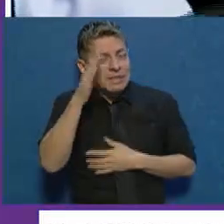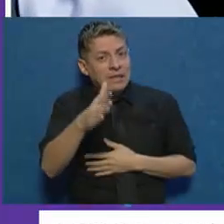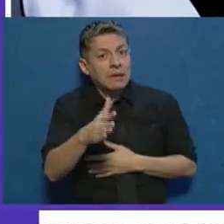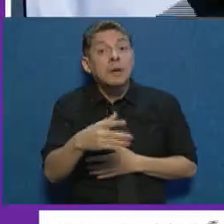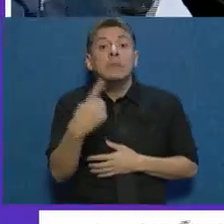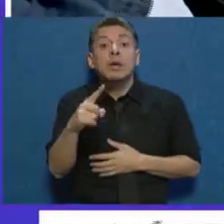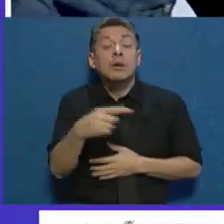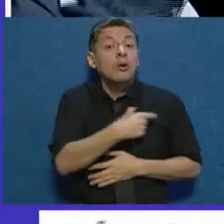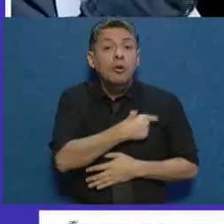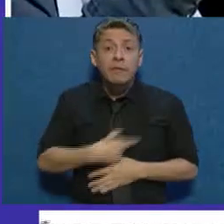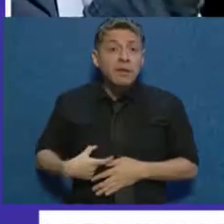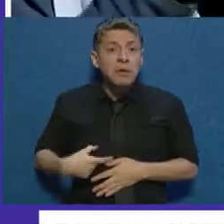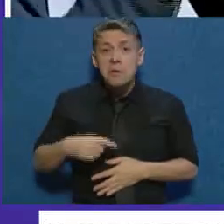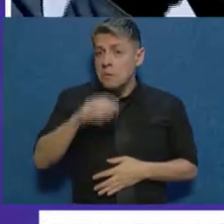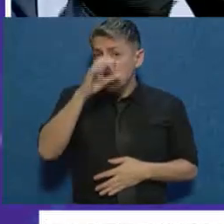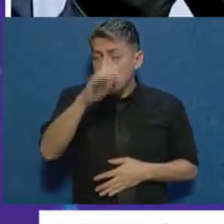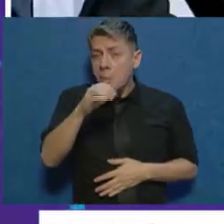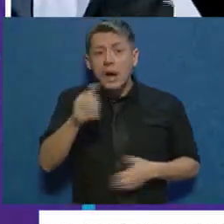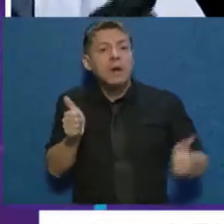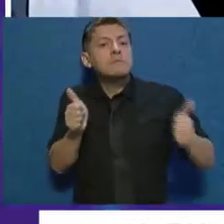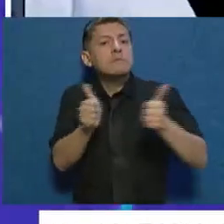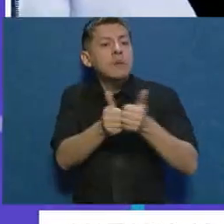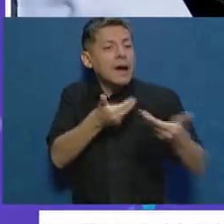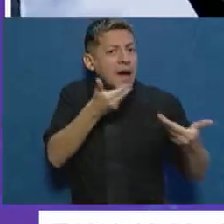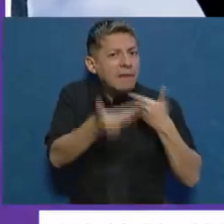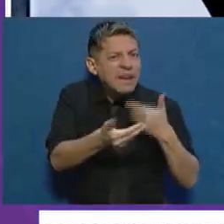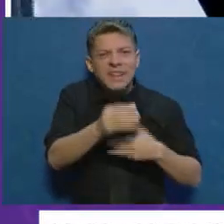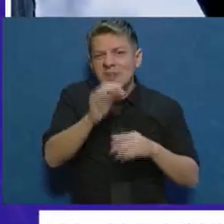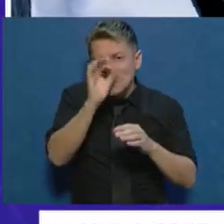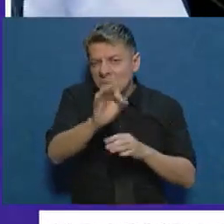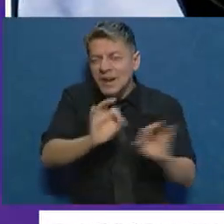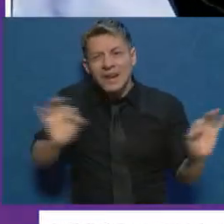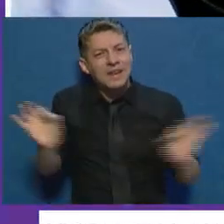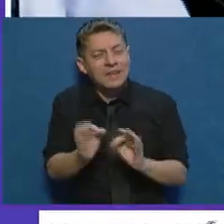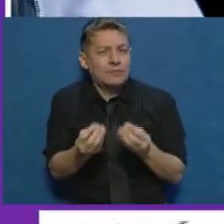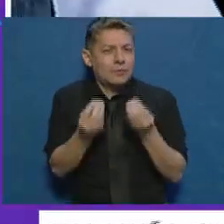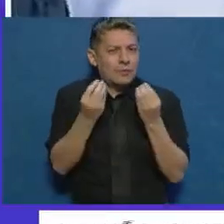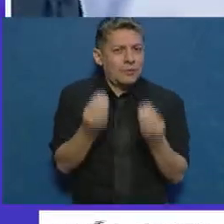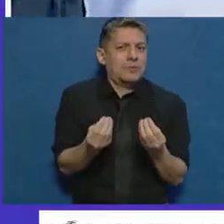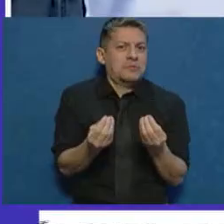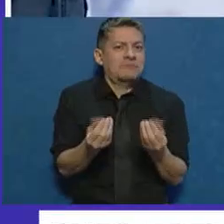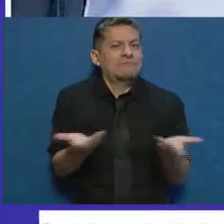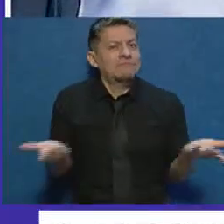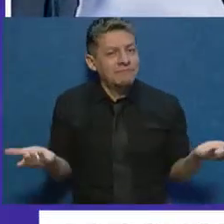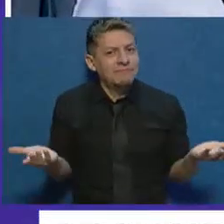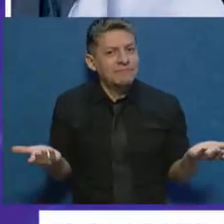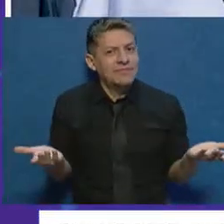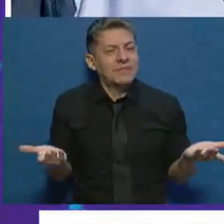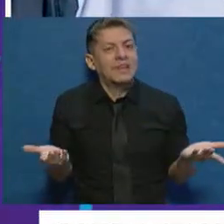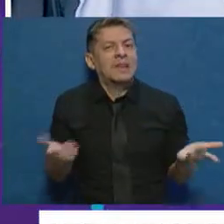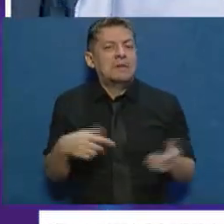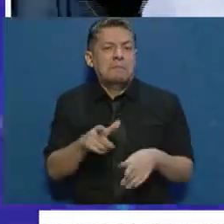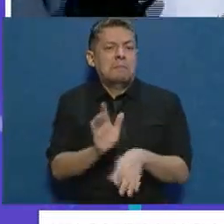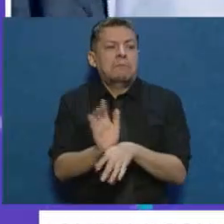vez en todo este proceso, ni una sola vez, para discutir con los trabajadores y las trabajadoras nada. Nada. ¿Cómo llevar adelante nada de lo que se está haciendo? Este